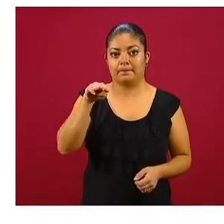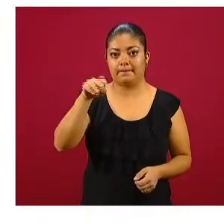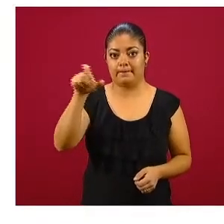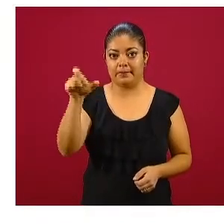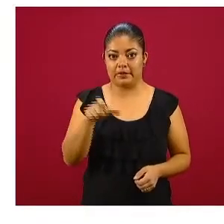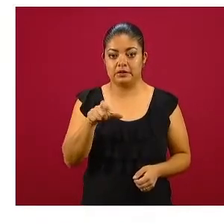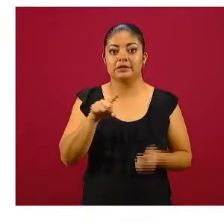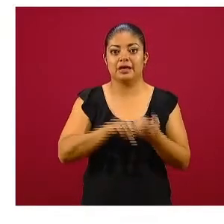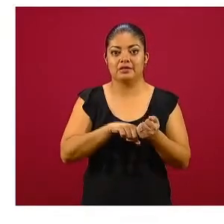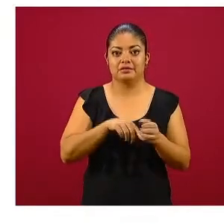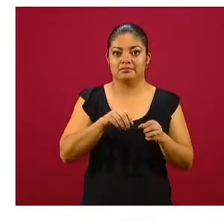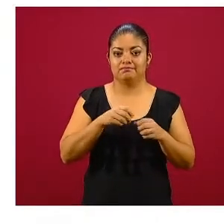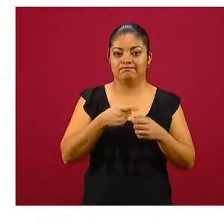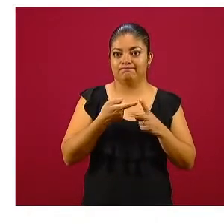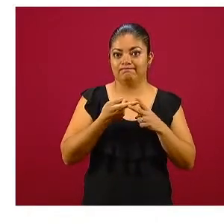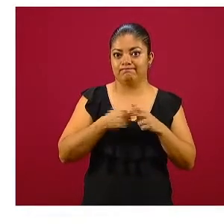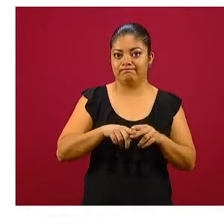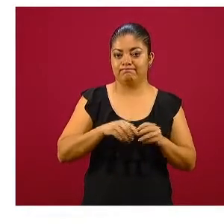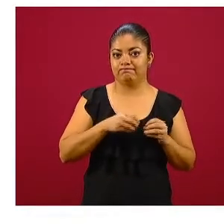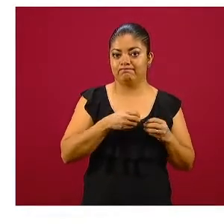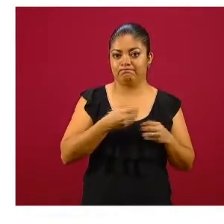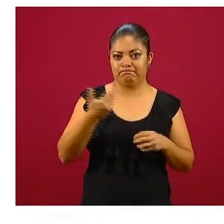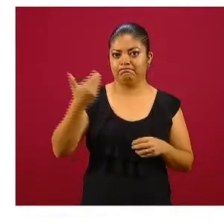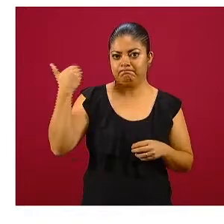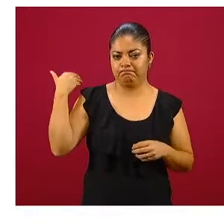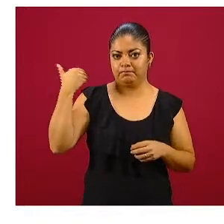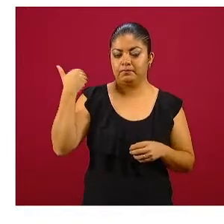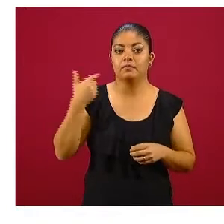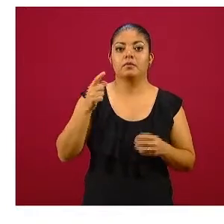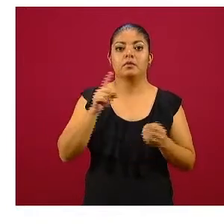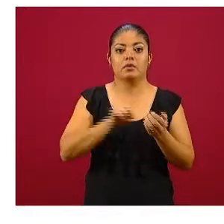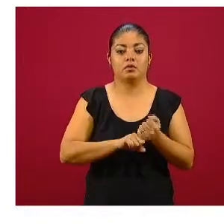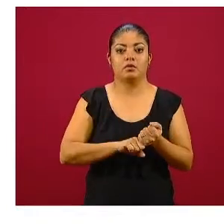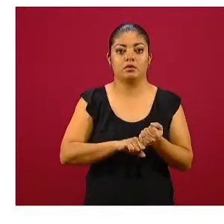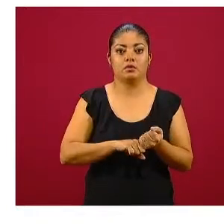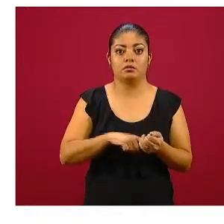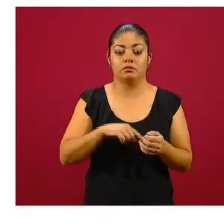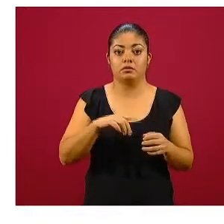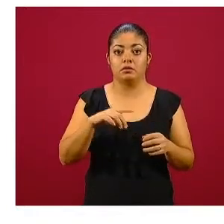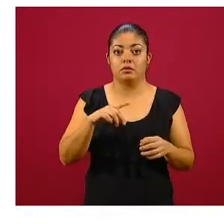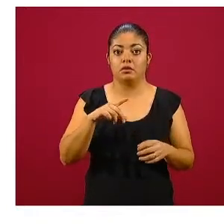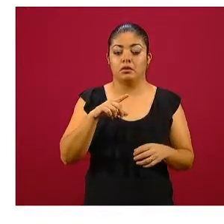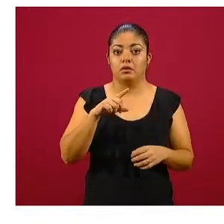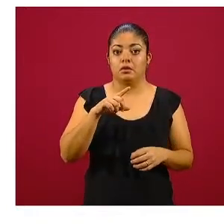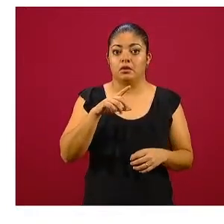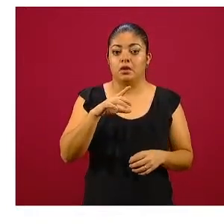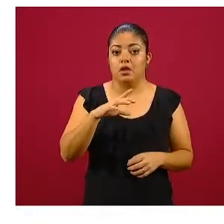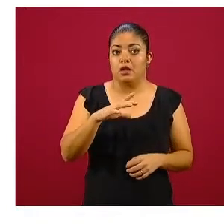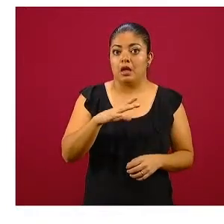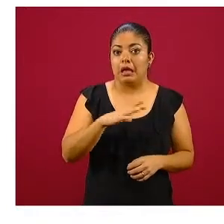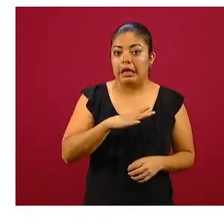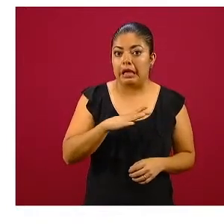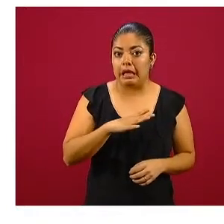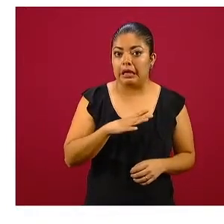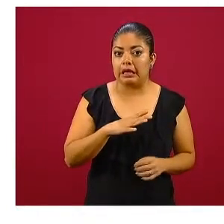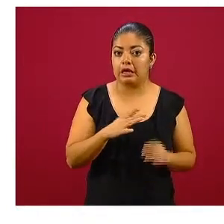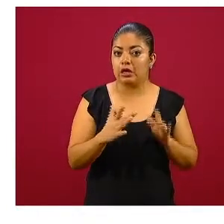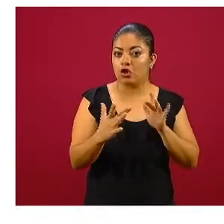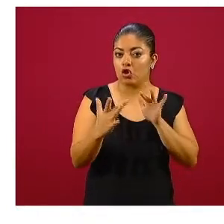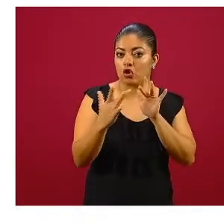-19MX, que lanzamos ya hace un tiempo y que a través de un